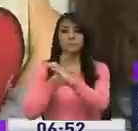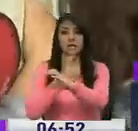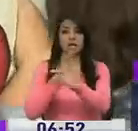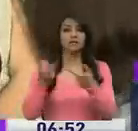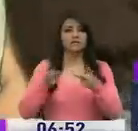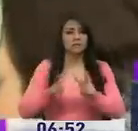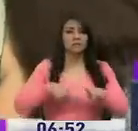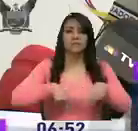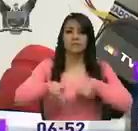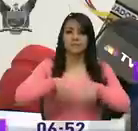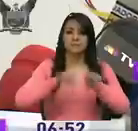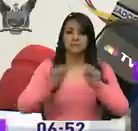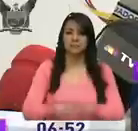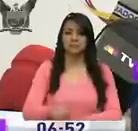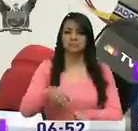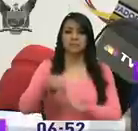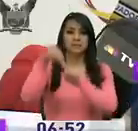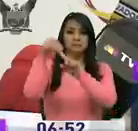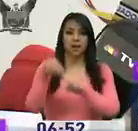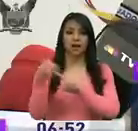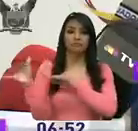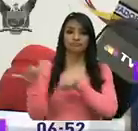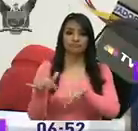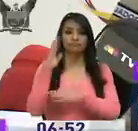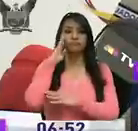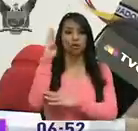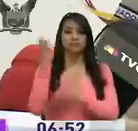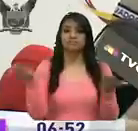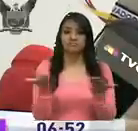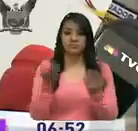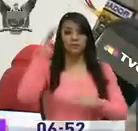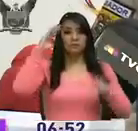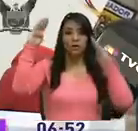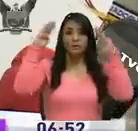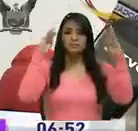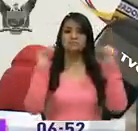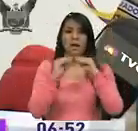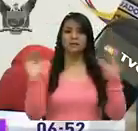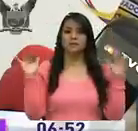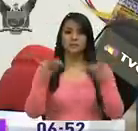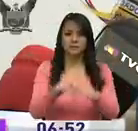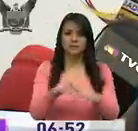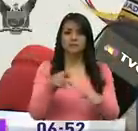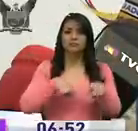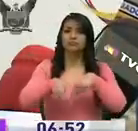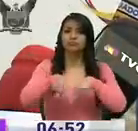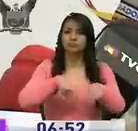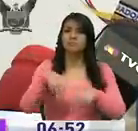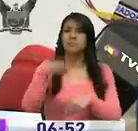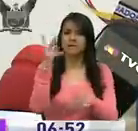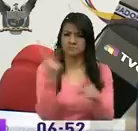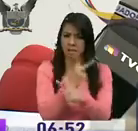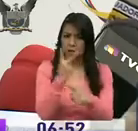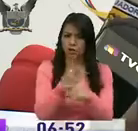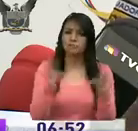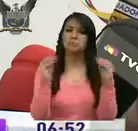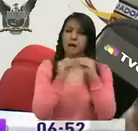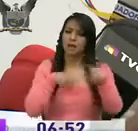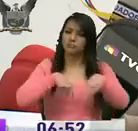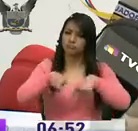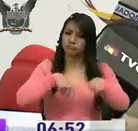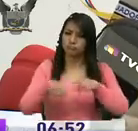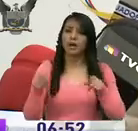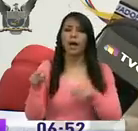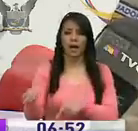ejes viales va a estar presencia policial en los en los tramos de mayor concentración de accidentes donde Existe mayor flujo vehicular van a estar